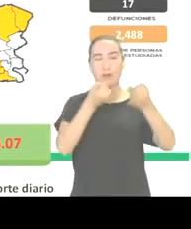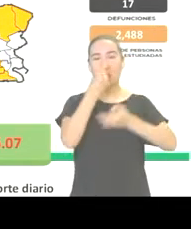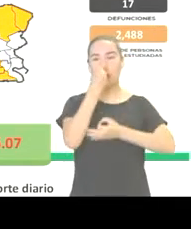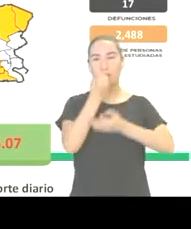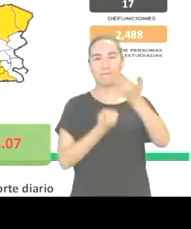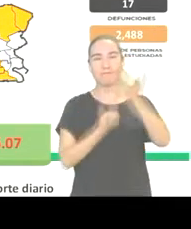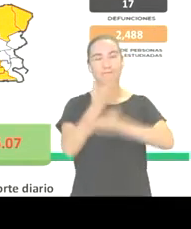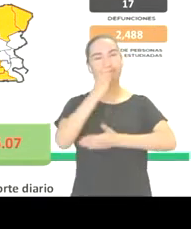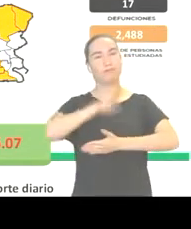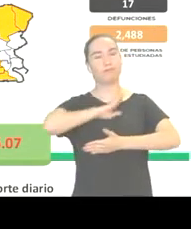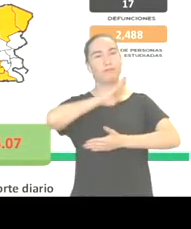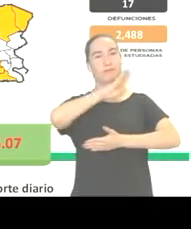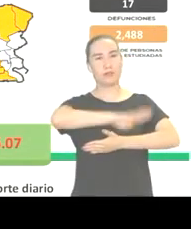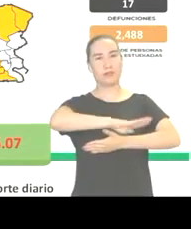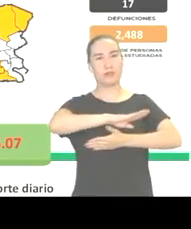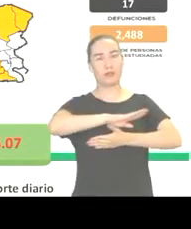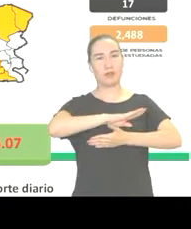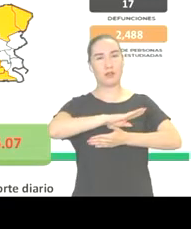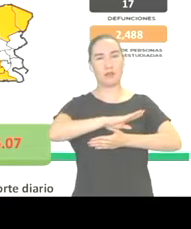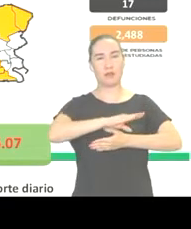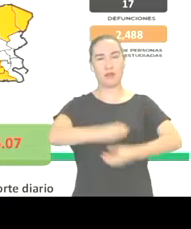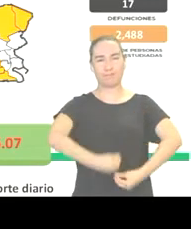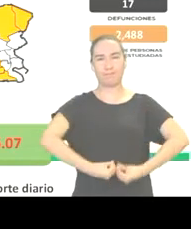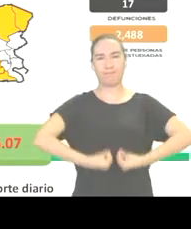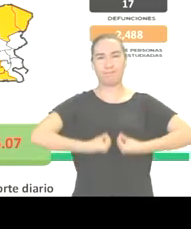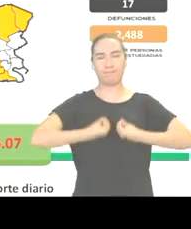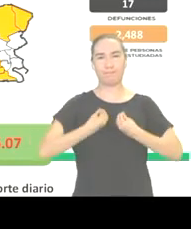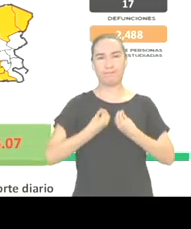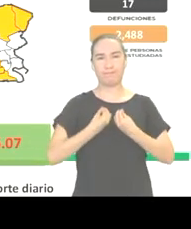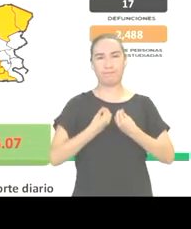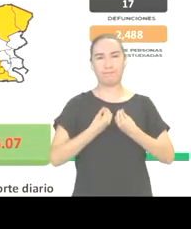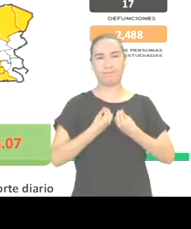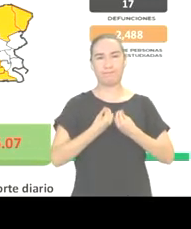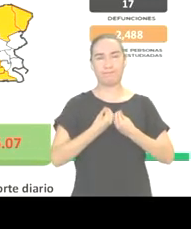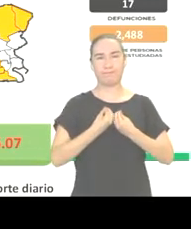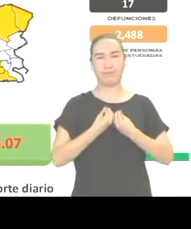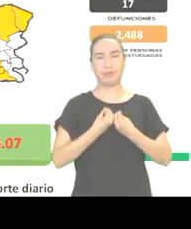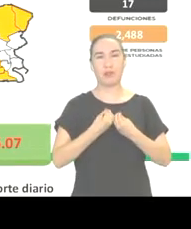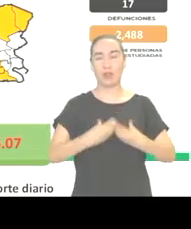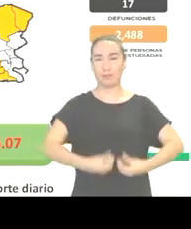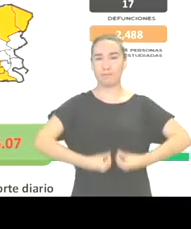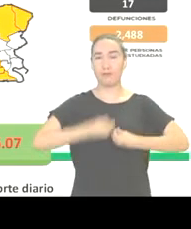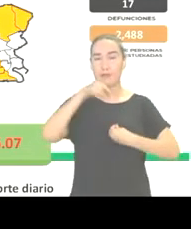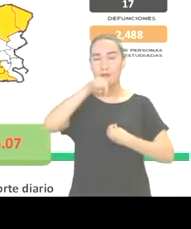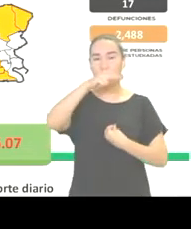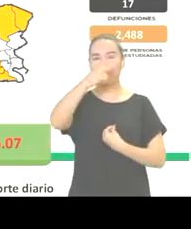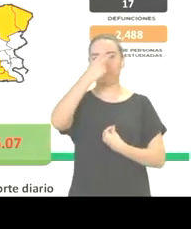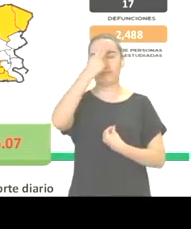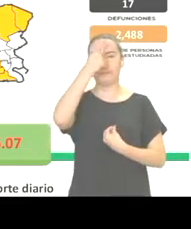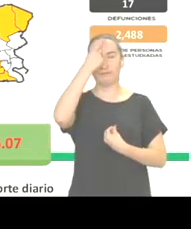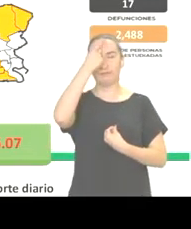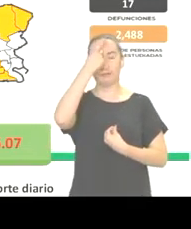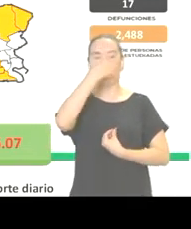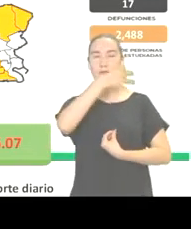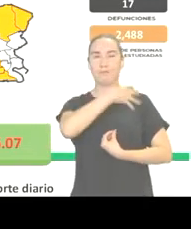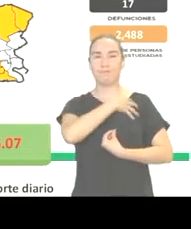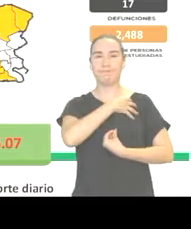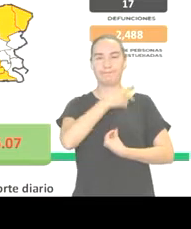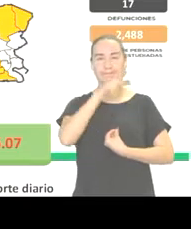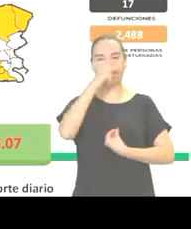nueva defunción con domicilio con domicilio de residencia aquí en San Luis Potosí, en la